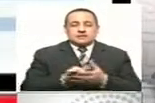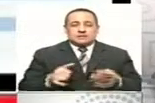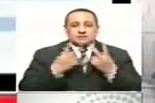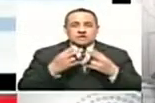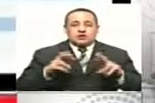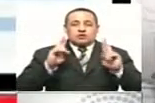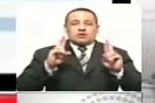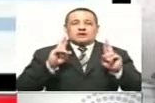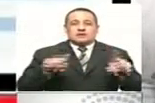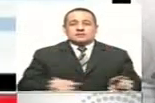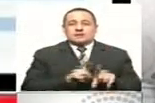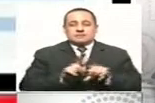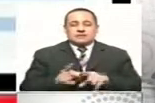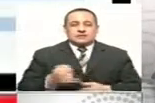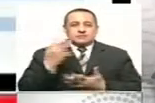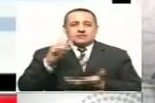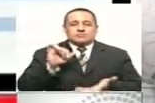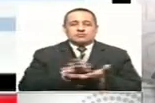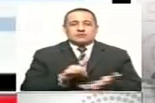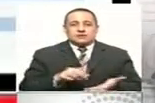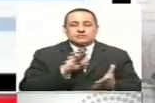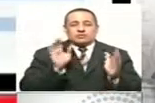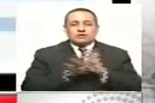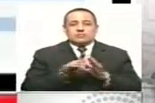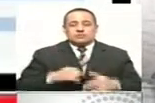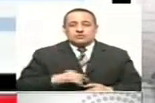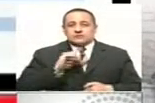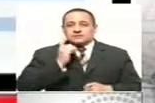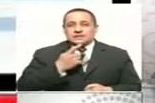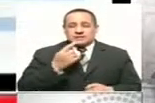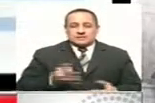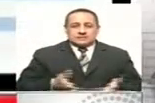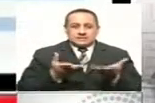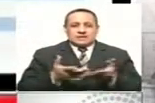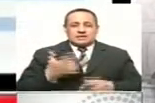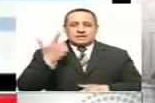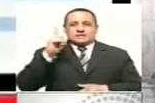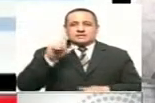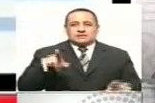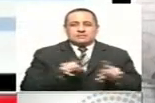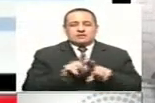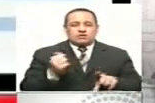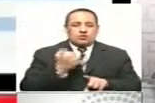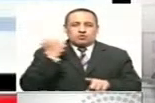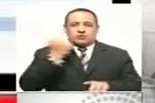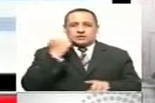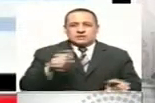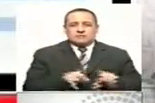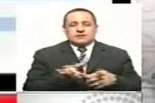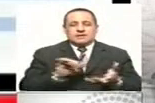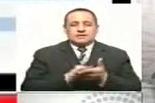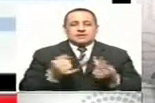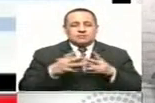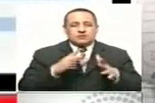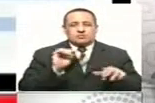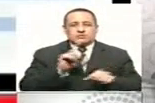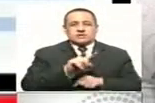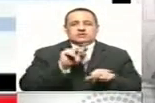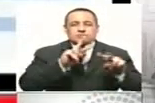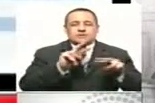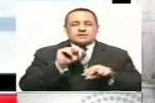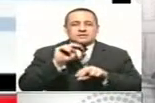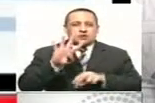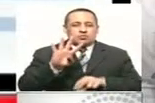ojalá y esperamos que se considere que se pueda lograr que tengamos por lo menos